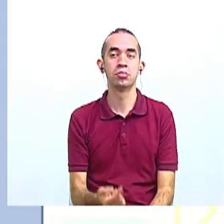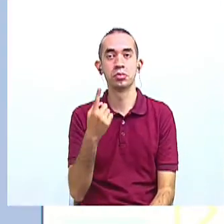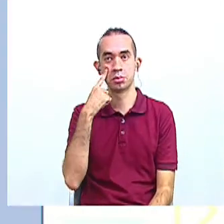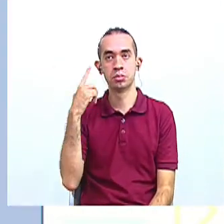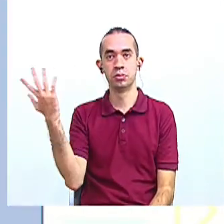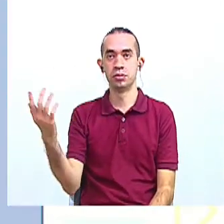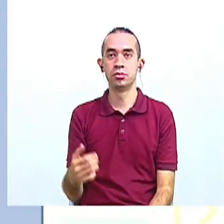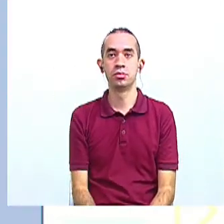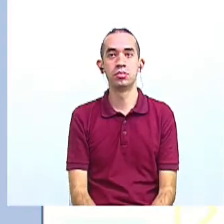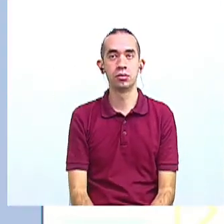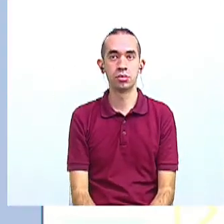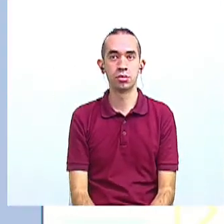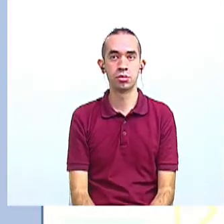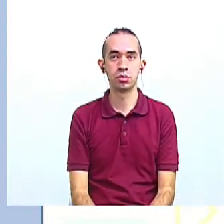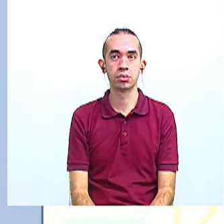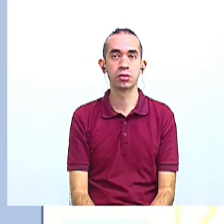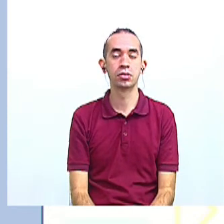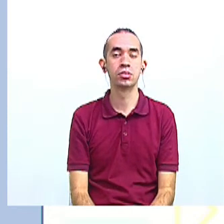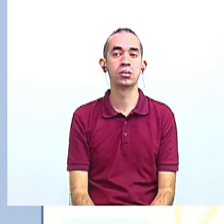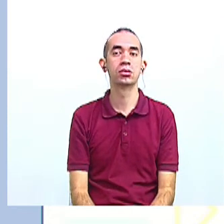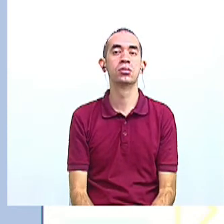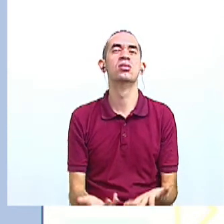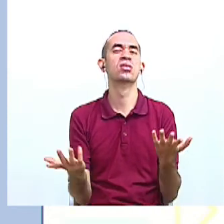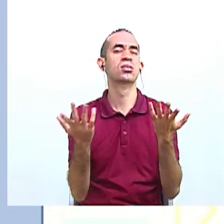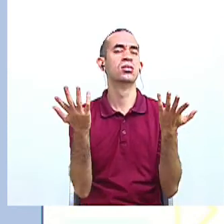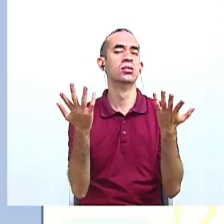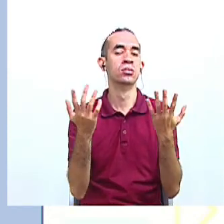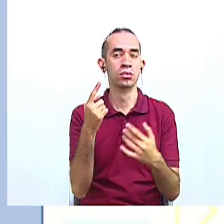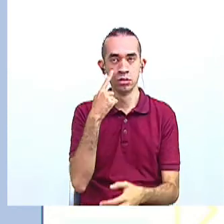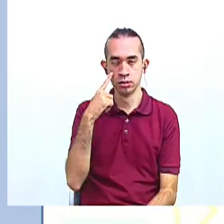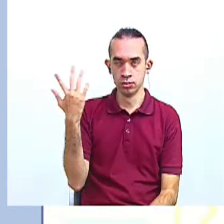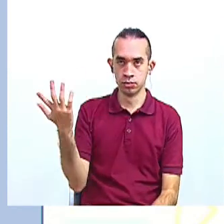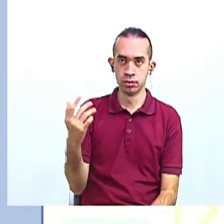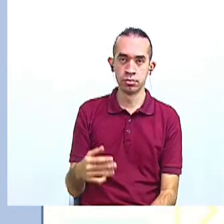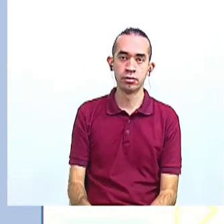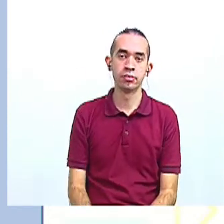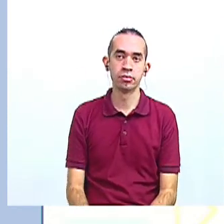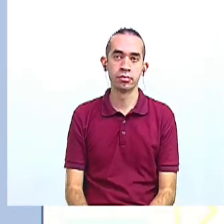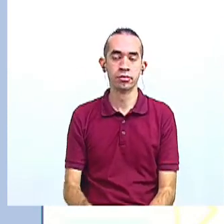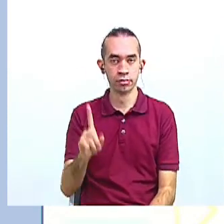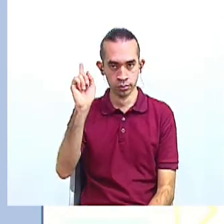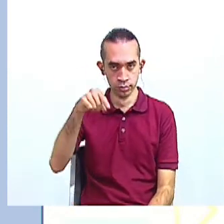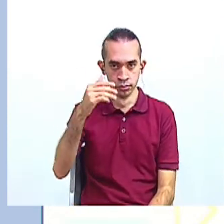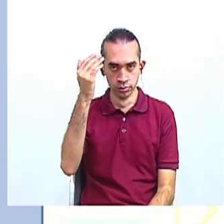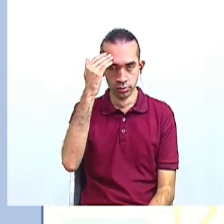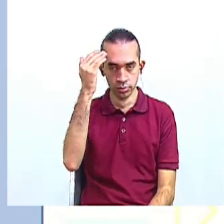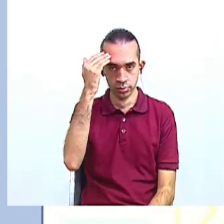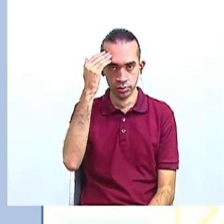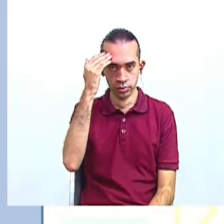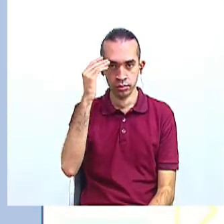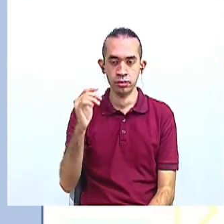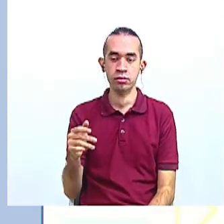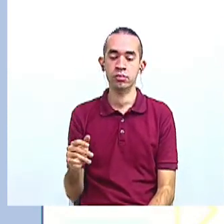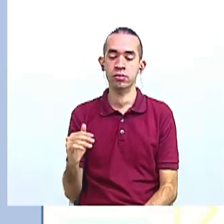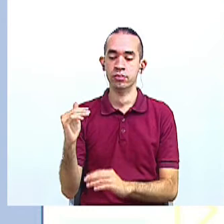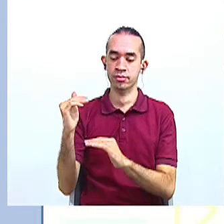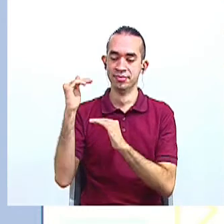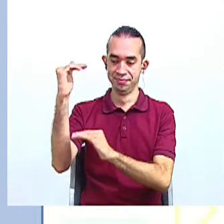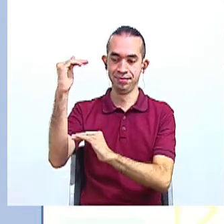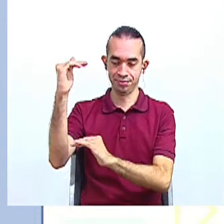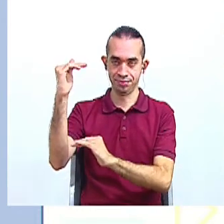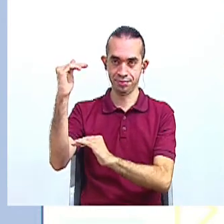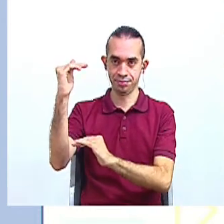Entonces, nuestro desafío planteaba la siguiente figura. Debemos conocer la altura desde la base del